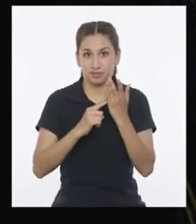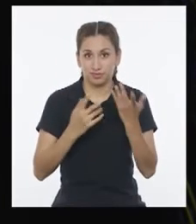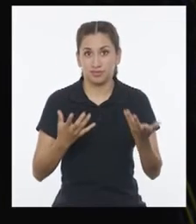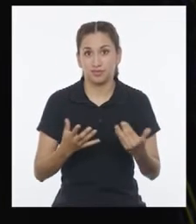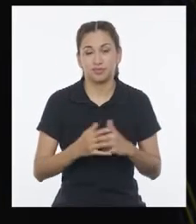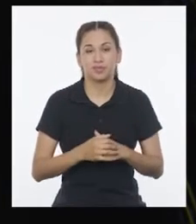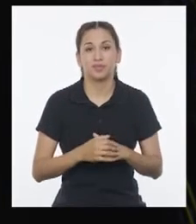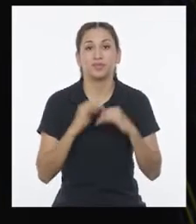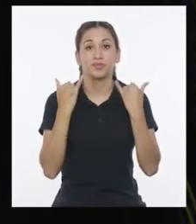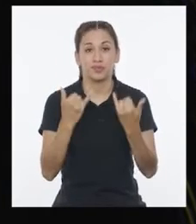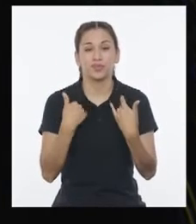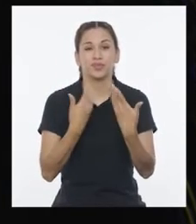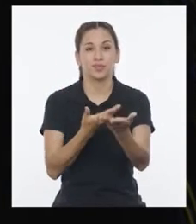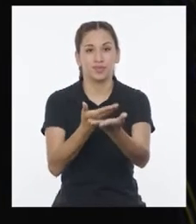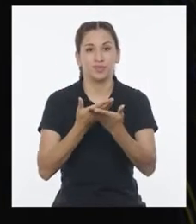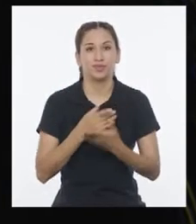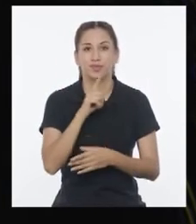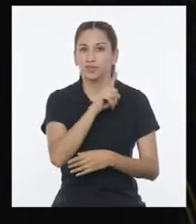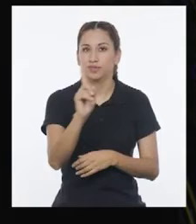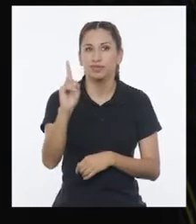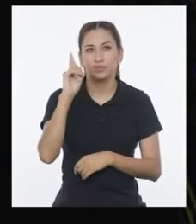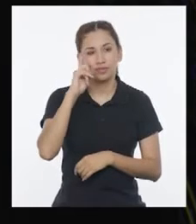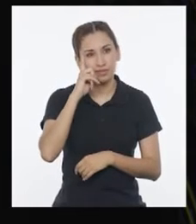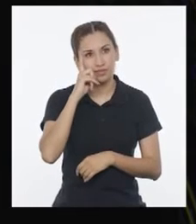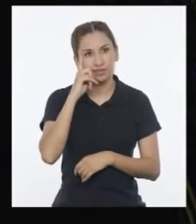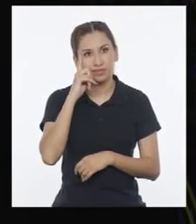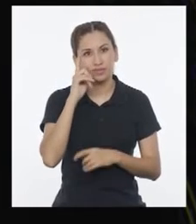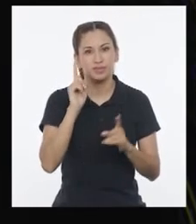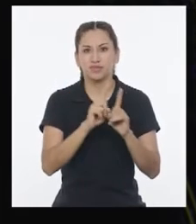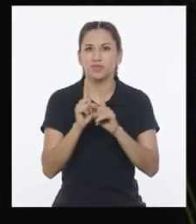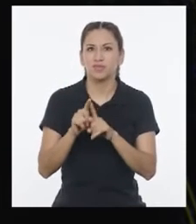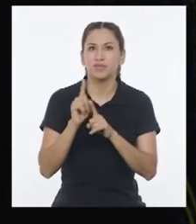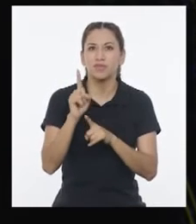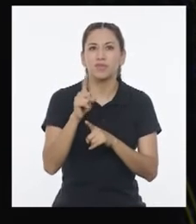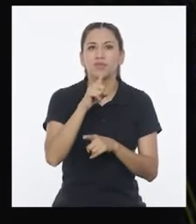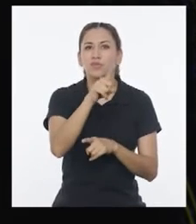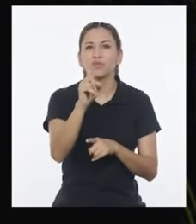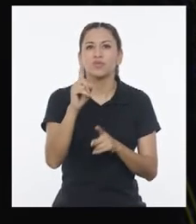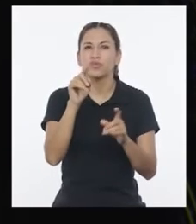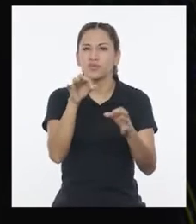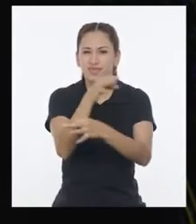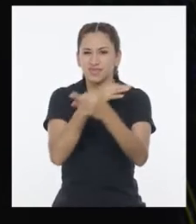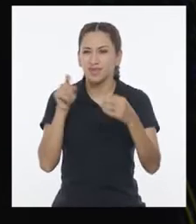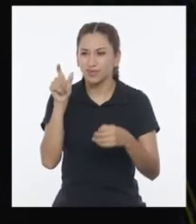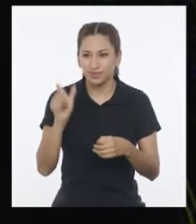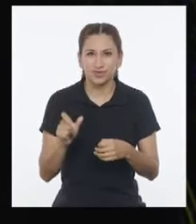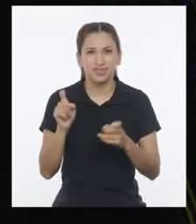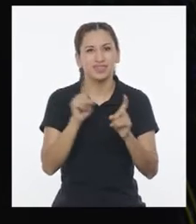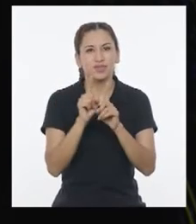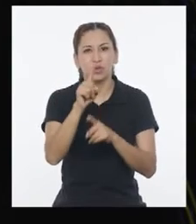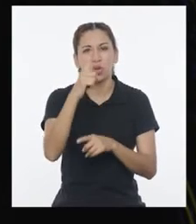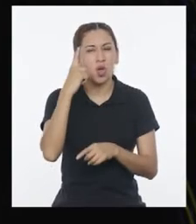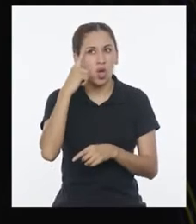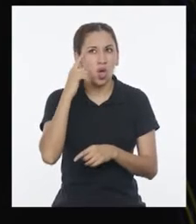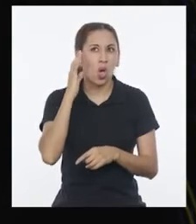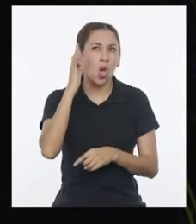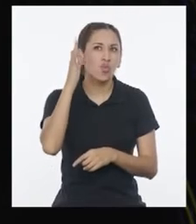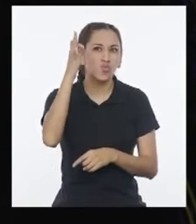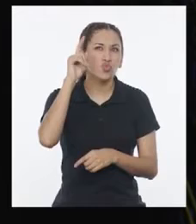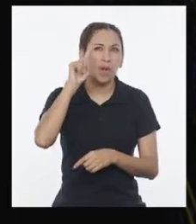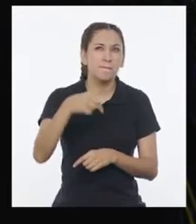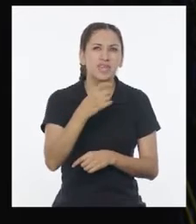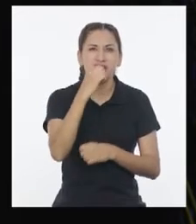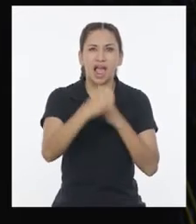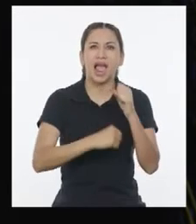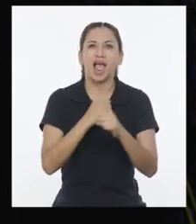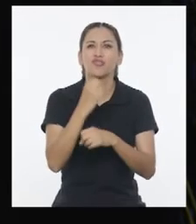tecnológicos. Hoy los invito a hacer como Verne e imaginar cómo sería nuestro país dentro